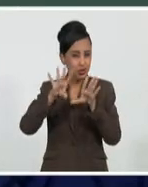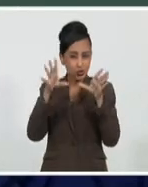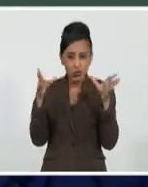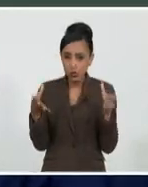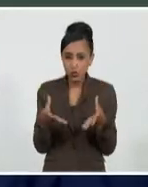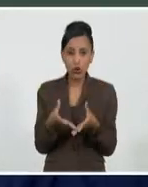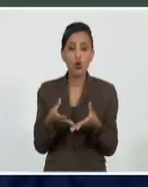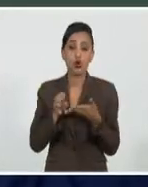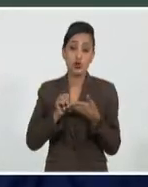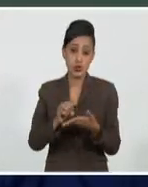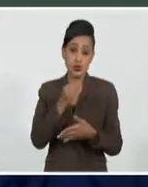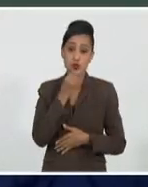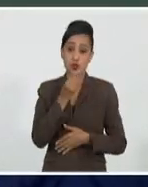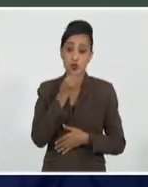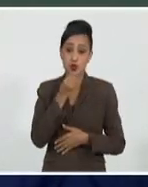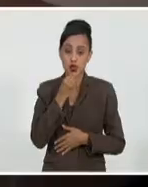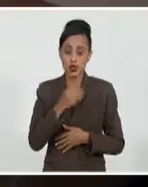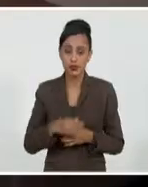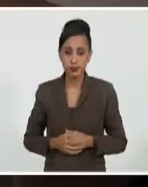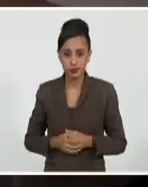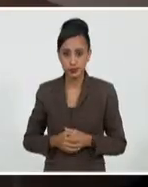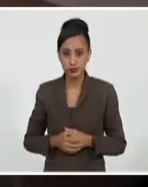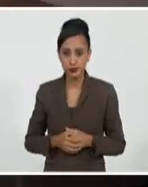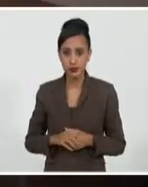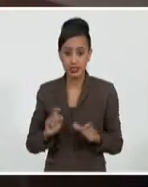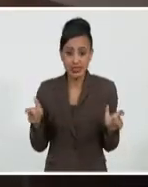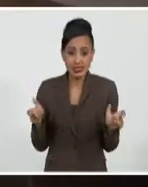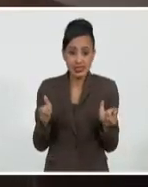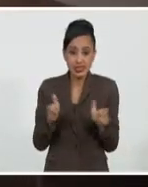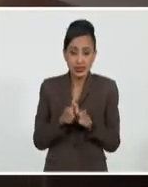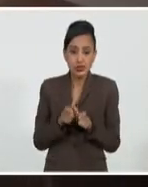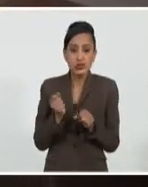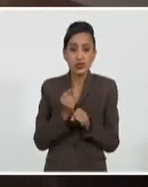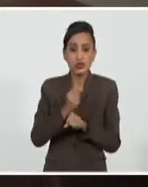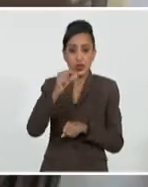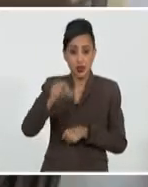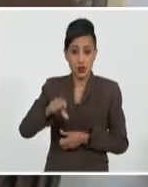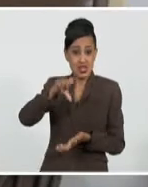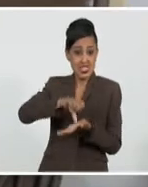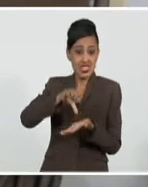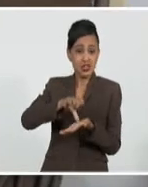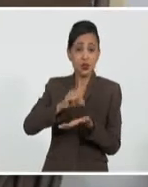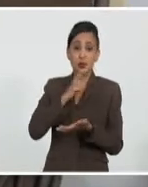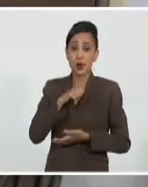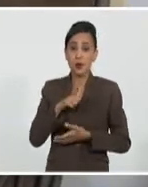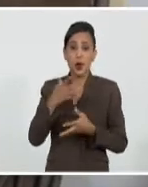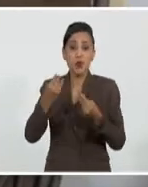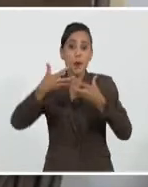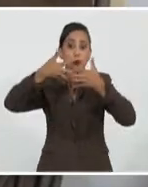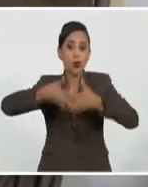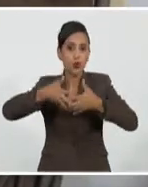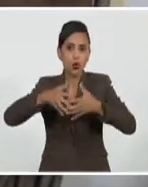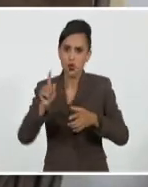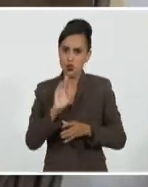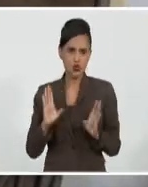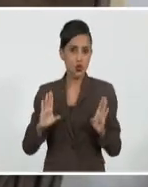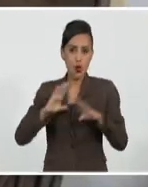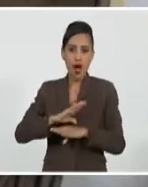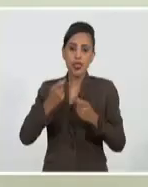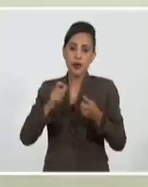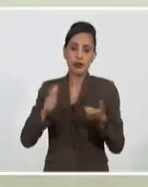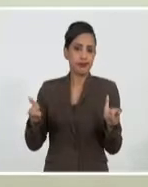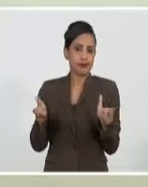posible, cerrar o reducir al mínimo el personal en los centros que no sean de producción continua o de servicios